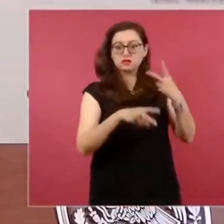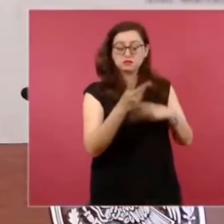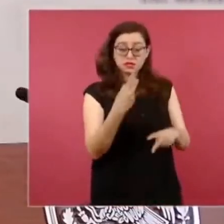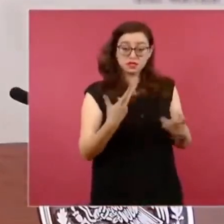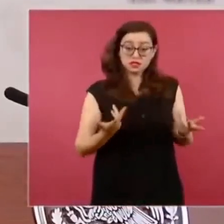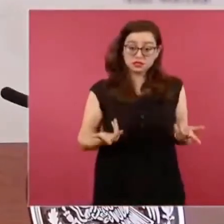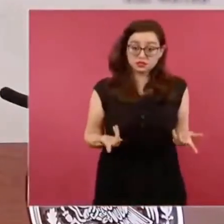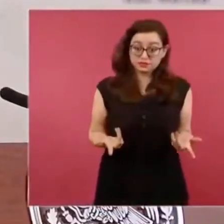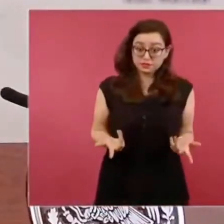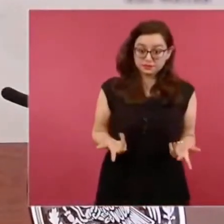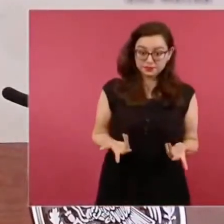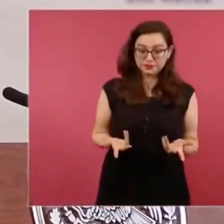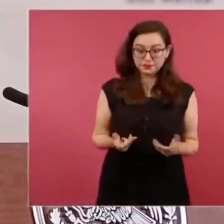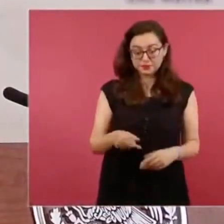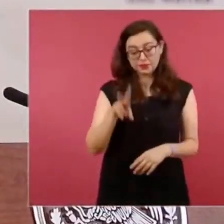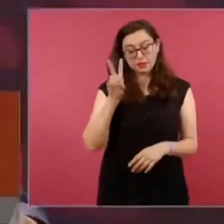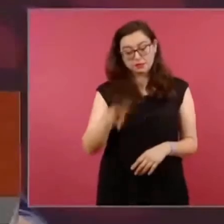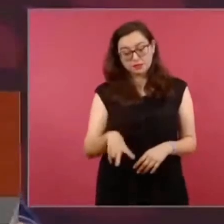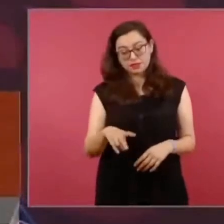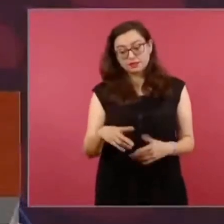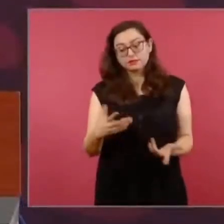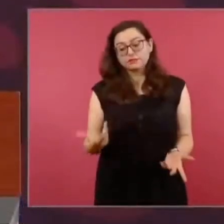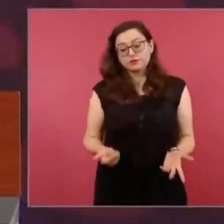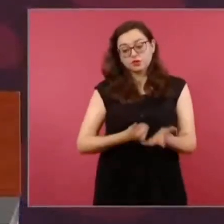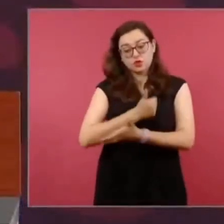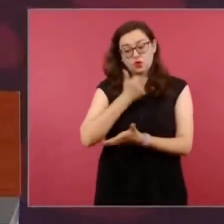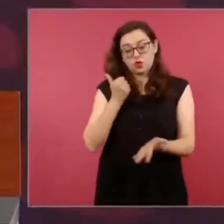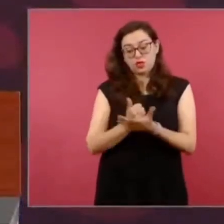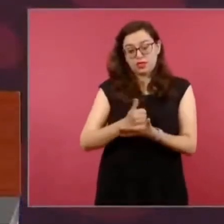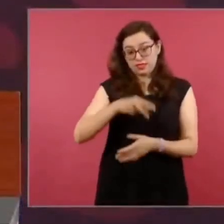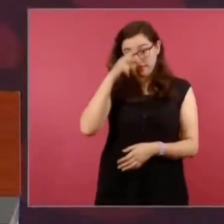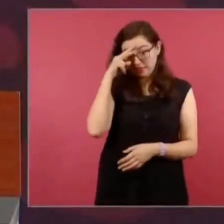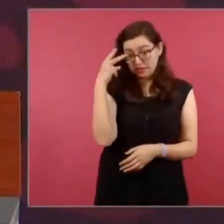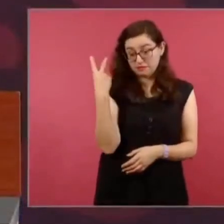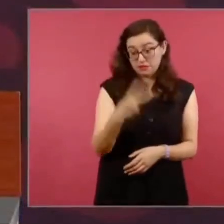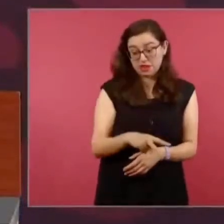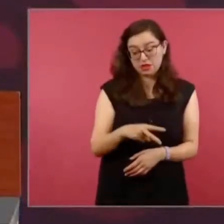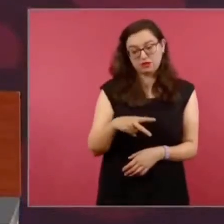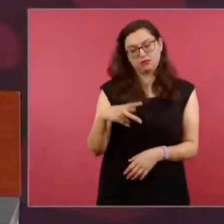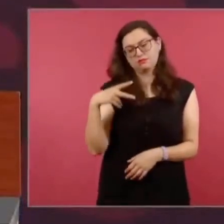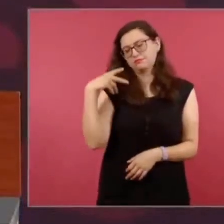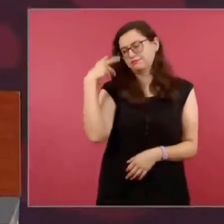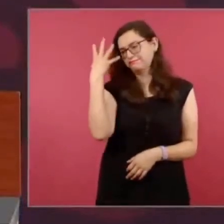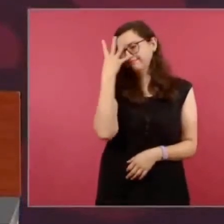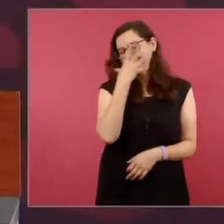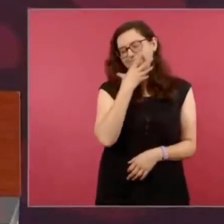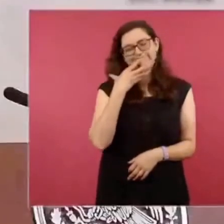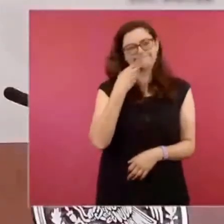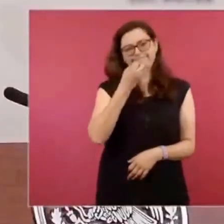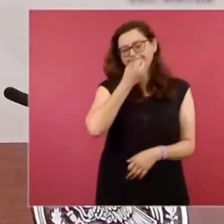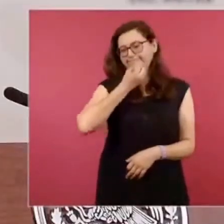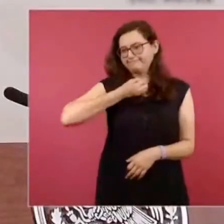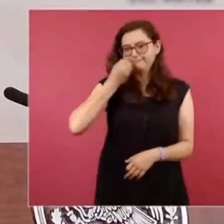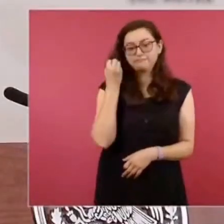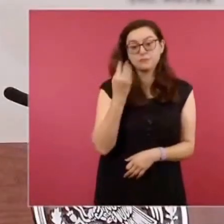No quiero herir susceptibilidades, crear celos y sentimientos,